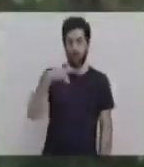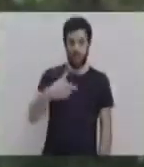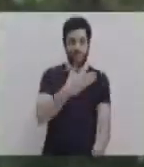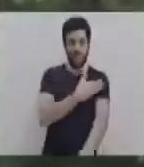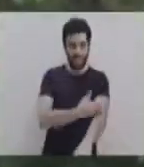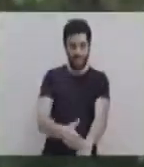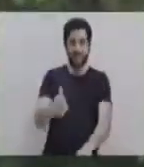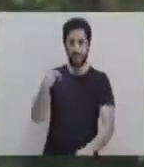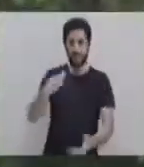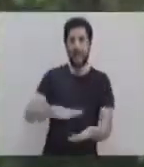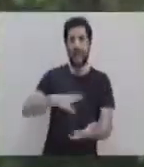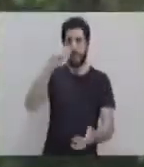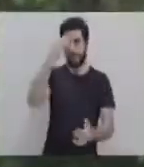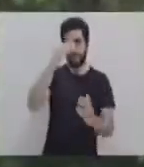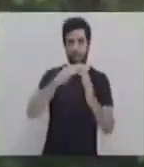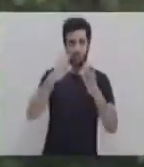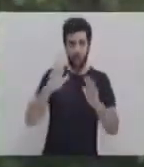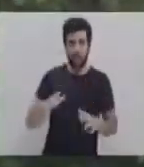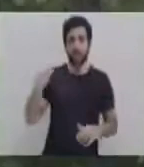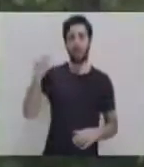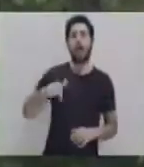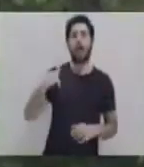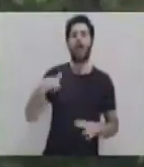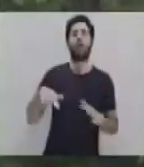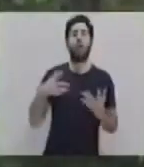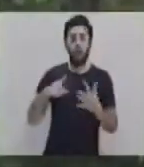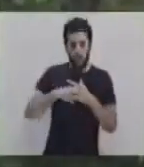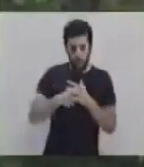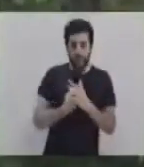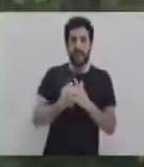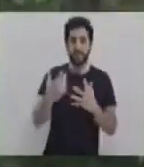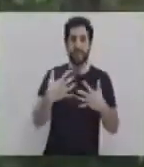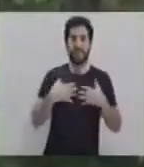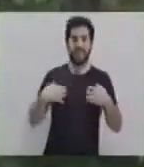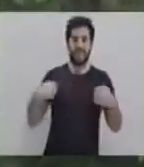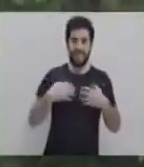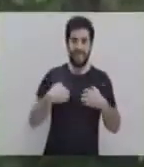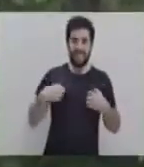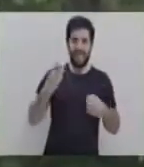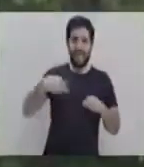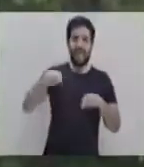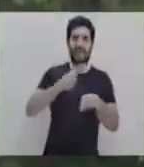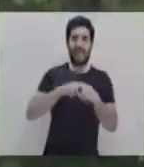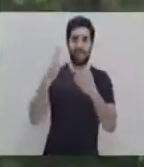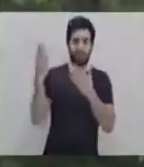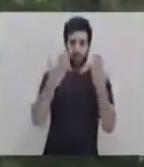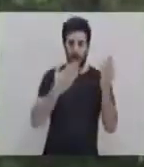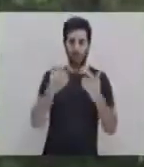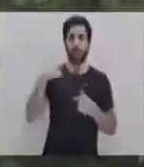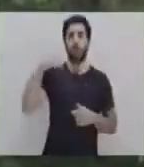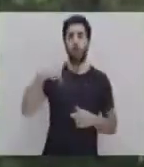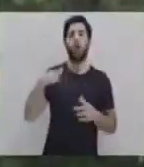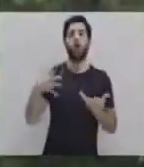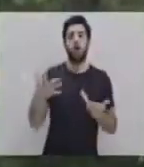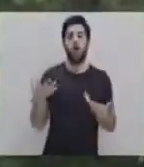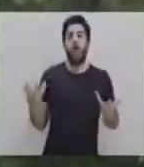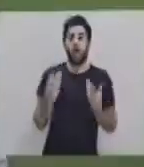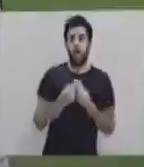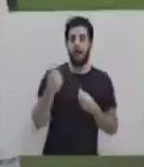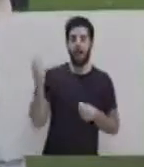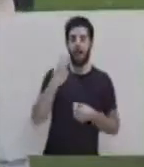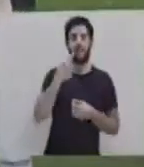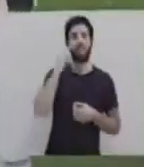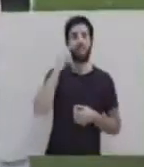Seguimos con más de su programa Aprendo en Casa. Ahora entramos al segmento de Ciencias Naturales. Es por eso que hoy nos acompaña Vicky